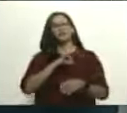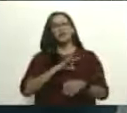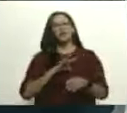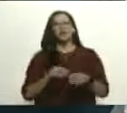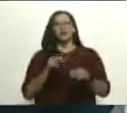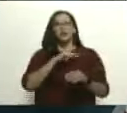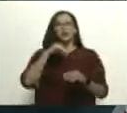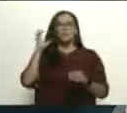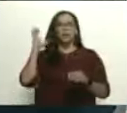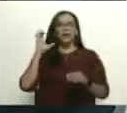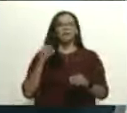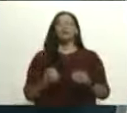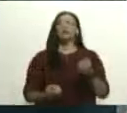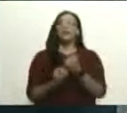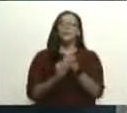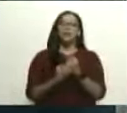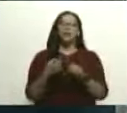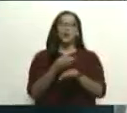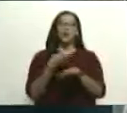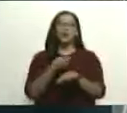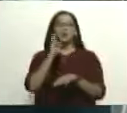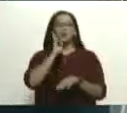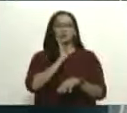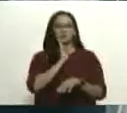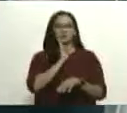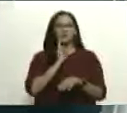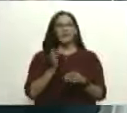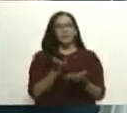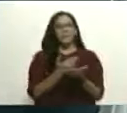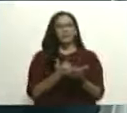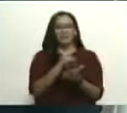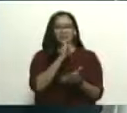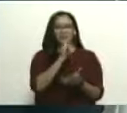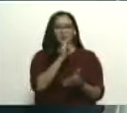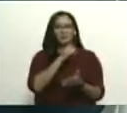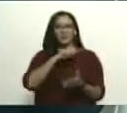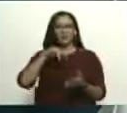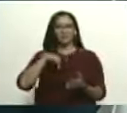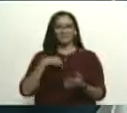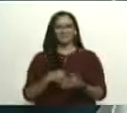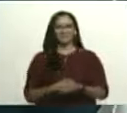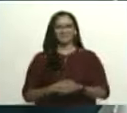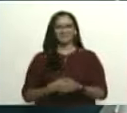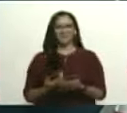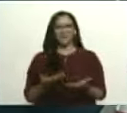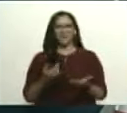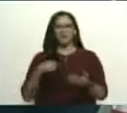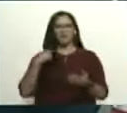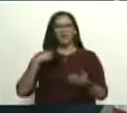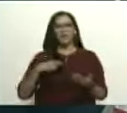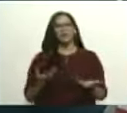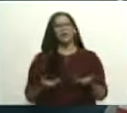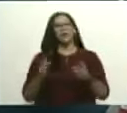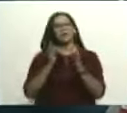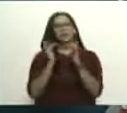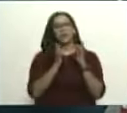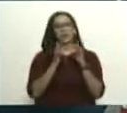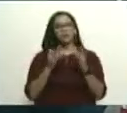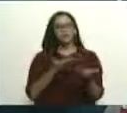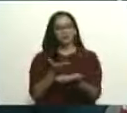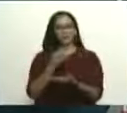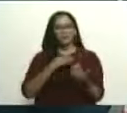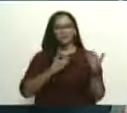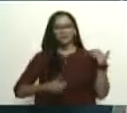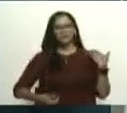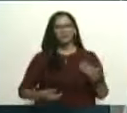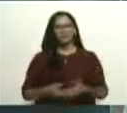y políticas públicas que impulsa el gobierno bolivariano. Es parte de la información que nosotros podemos aportar esta hora y con ella retornamos al contacto a usted, señor presidente.